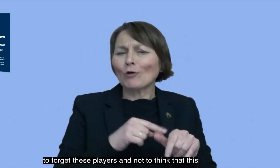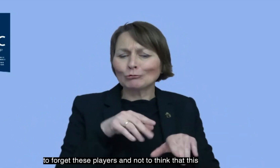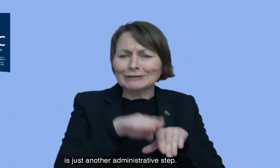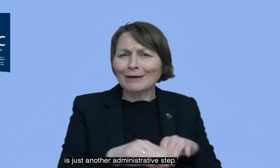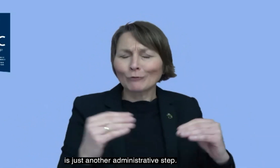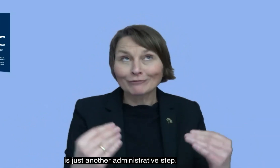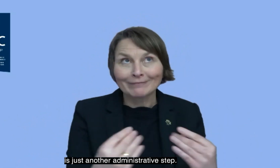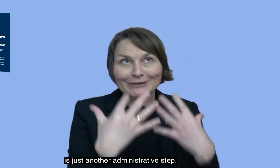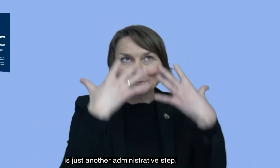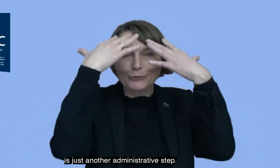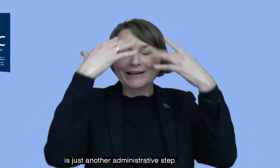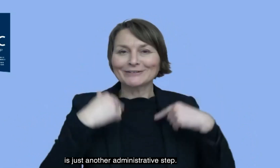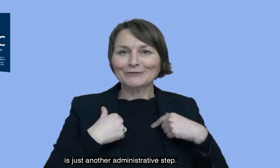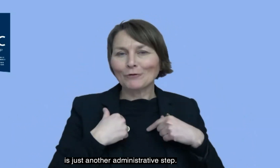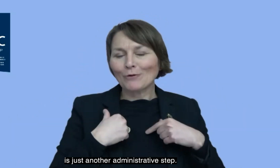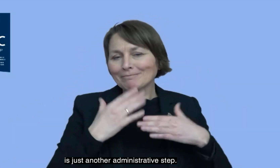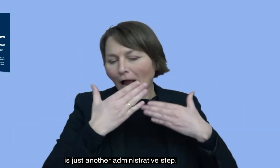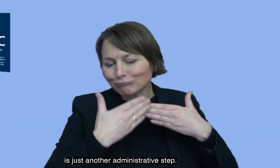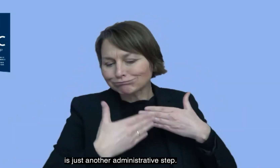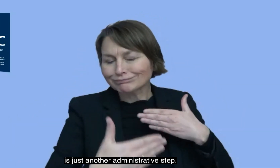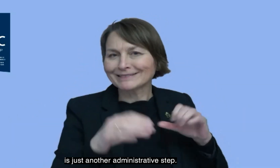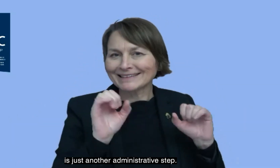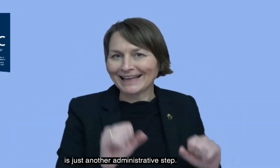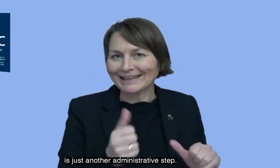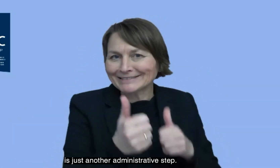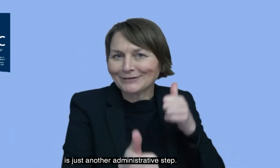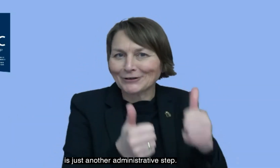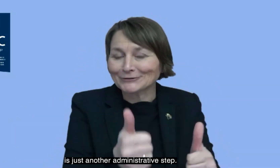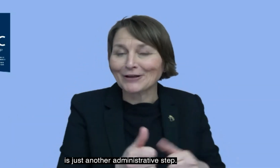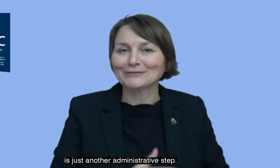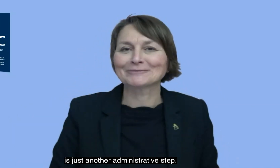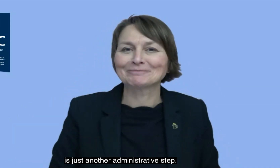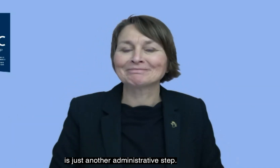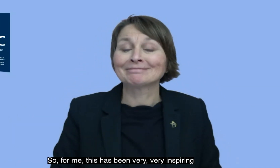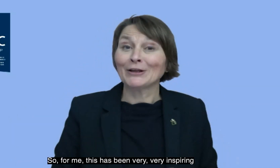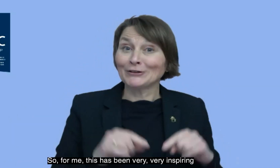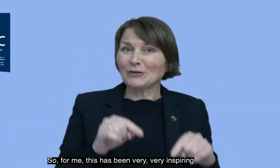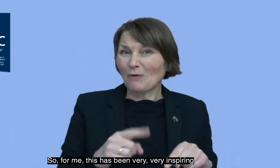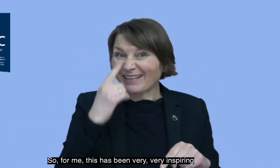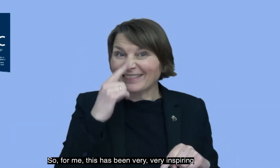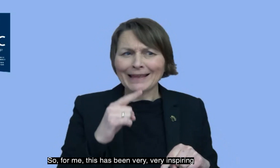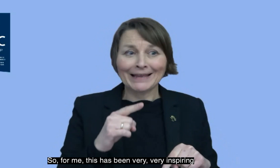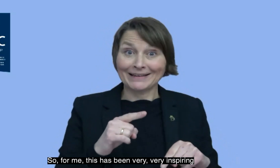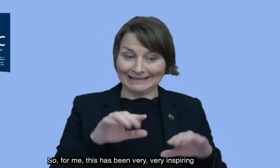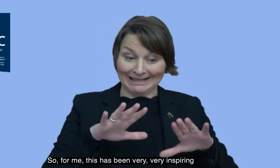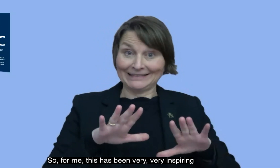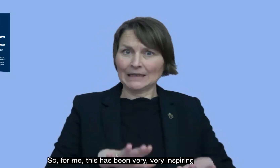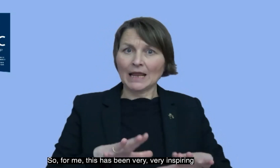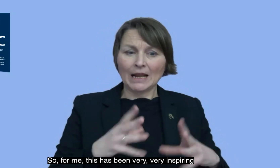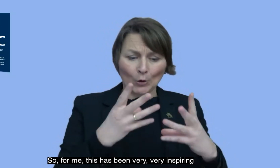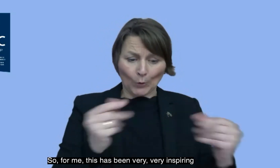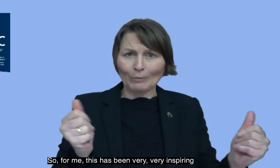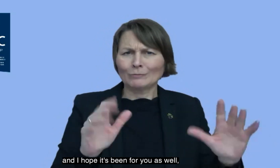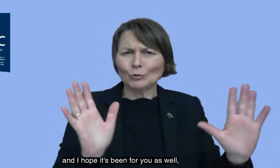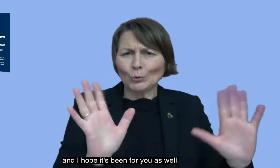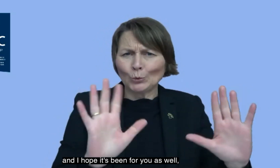estamos hablando de castillos en el aire, sino que estamos hablando de una cuestión administrativa. Así es que ha sido una sesión